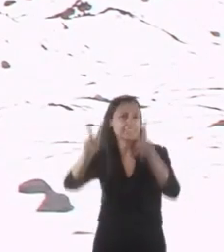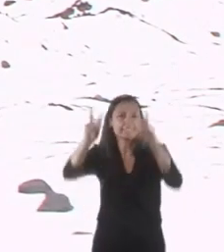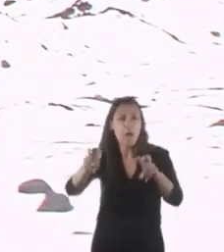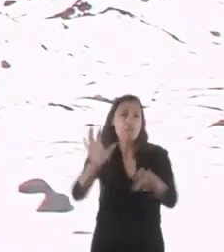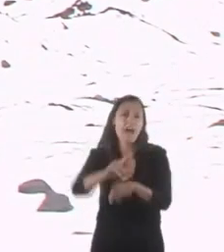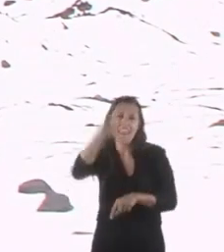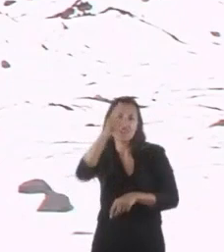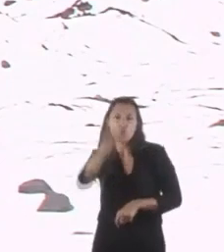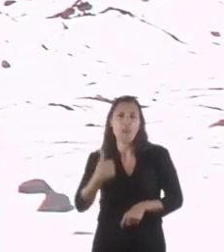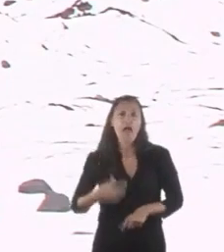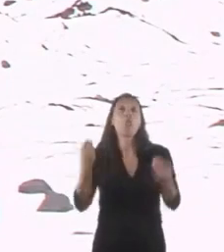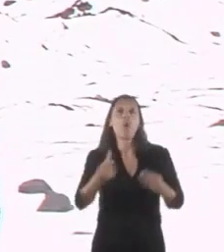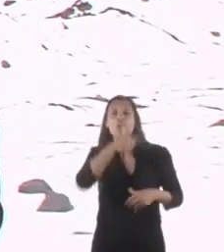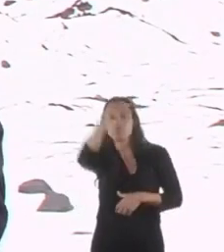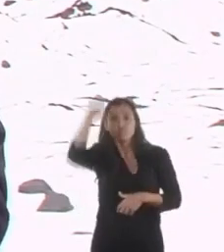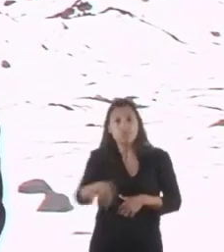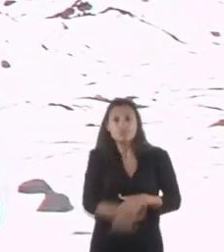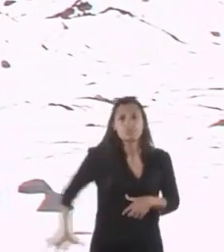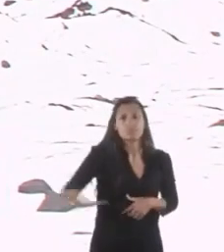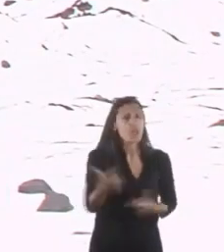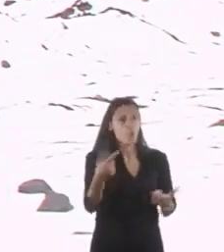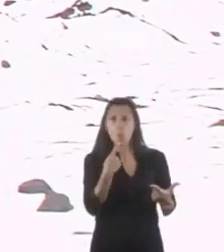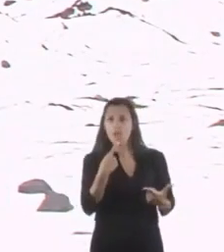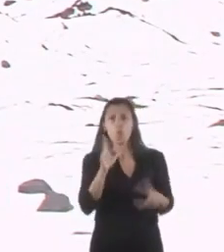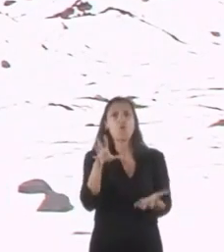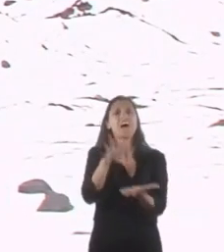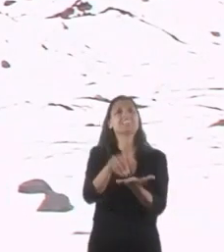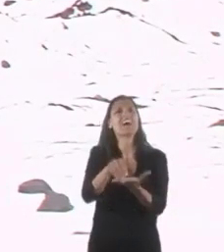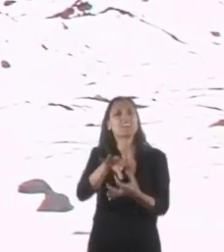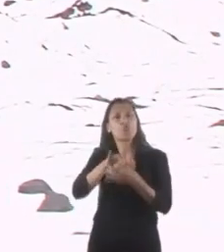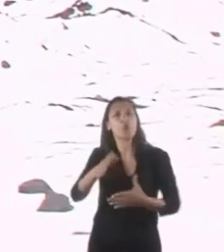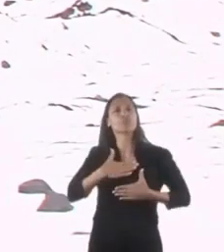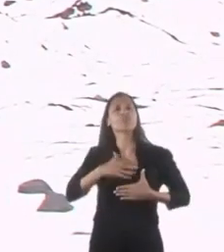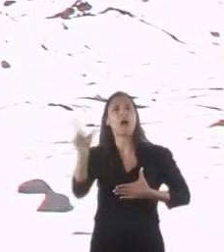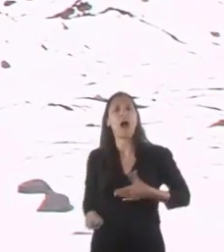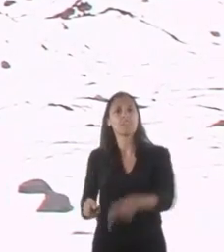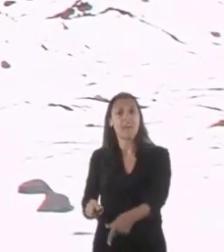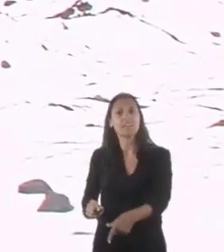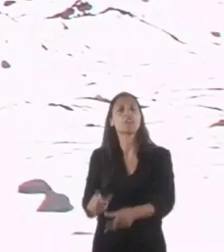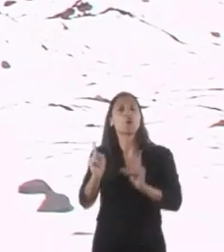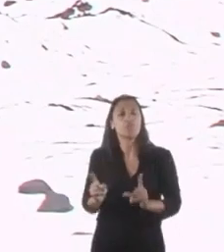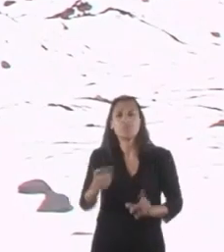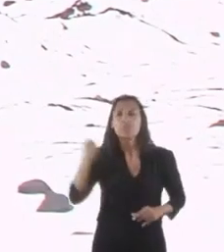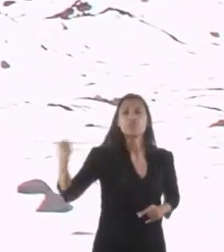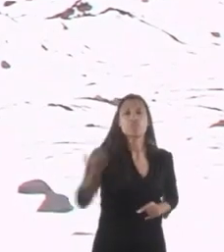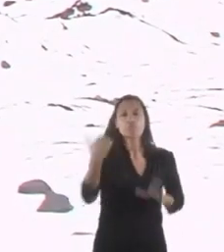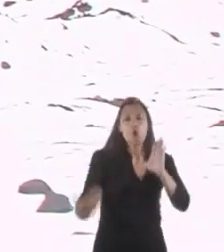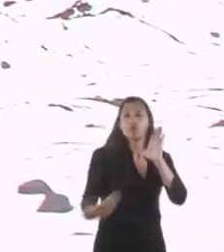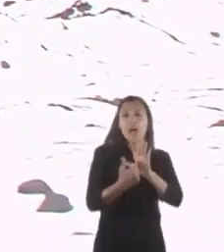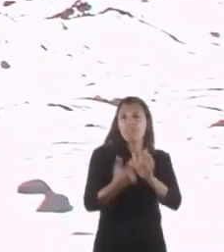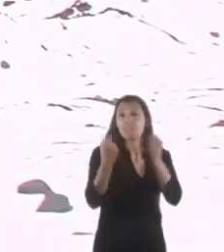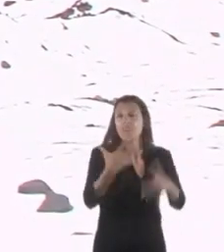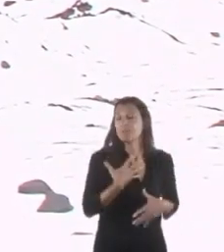nacional porque el Atlántico Sur y sin duda nuestro territorio antártico son un enclave vital de nuestra